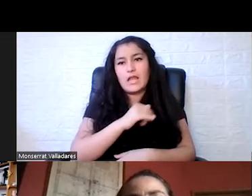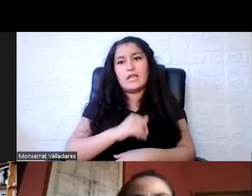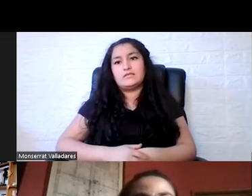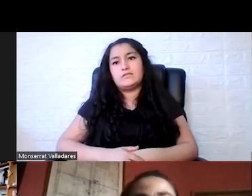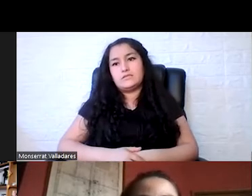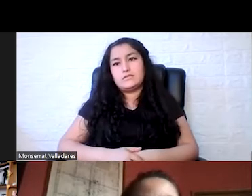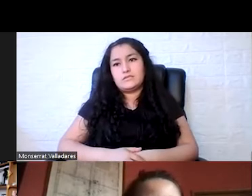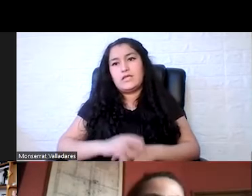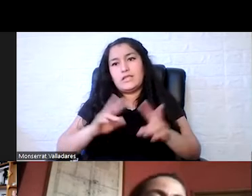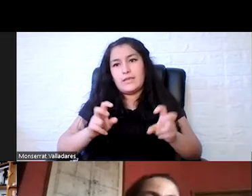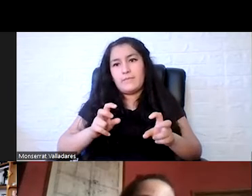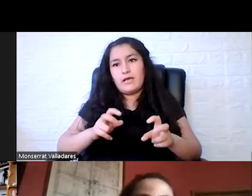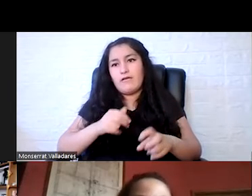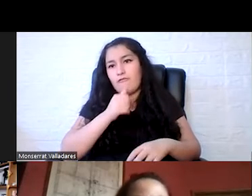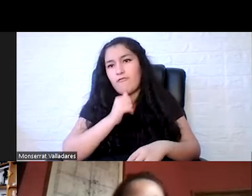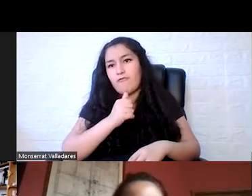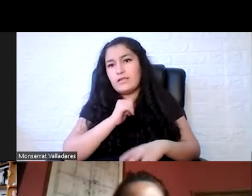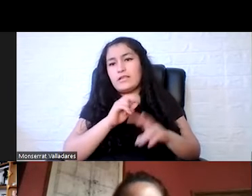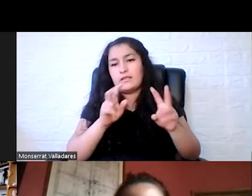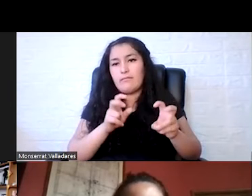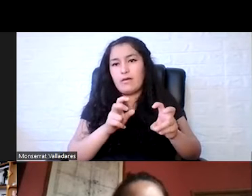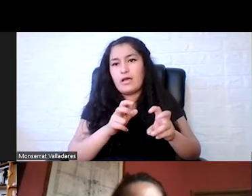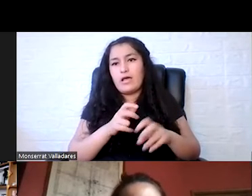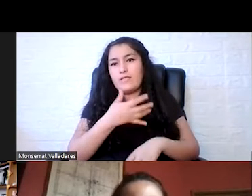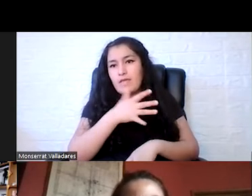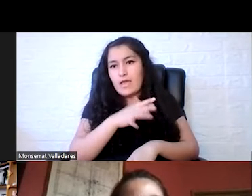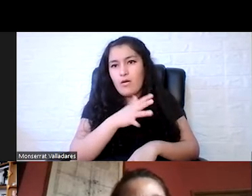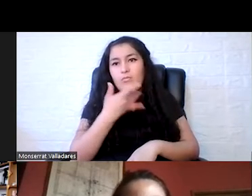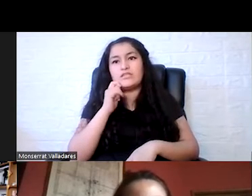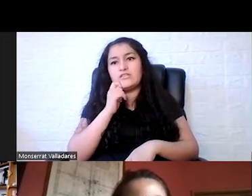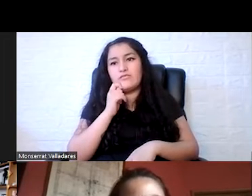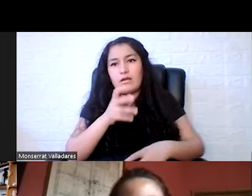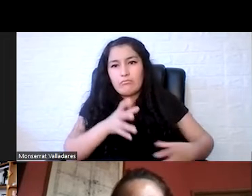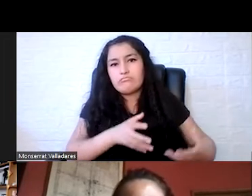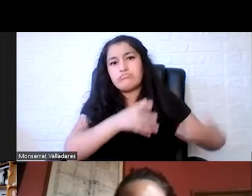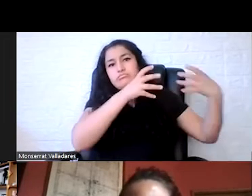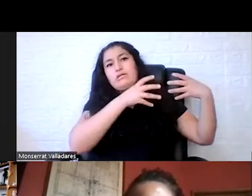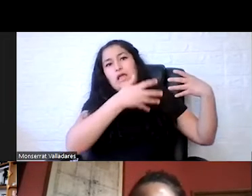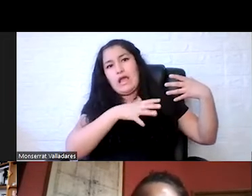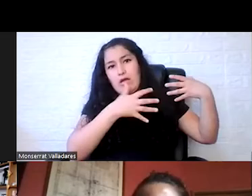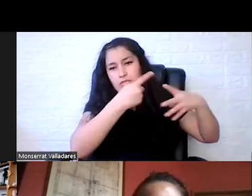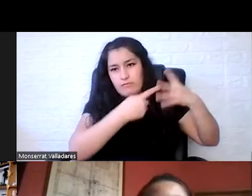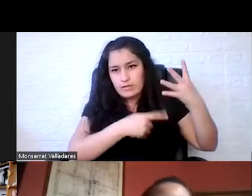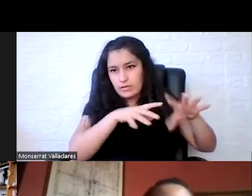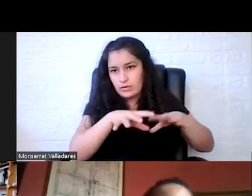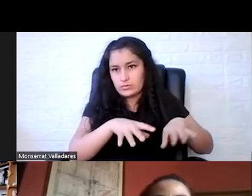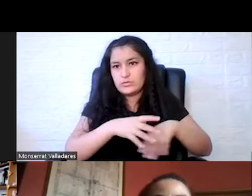la escasez hídrica, porque tienen que cargar los baldes de agua, entre miles de otras cosas, ¿no es cierto? Pero en el fondo,